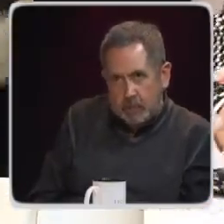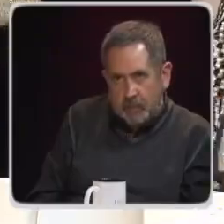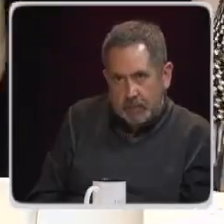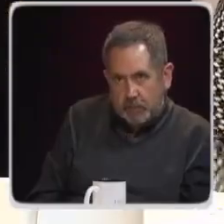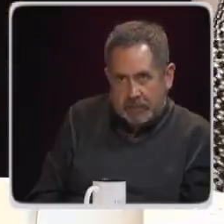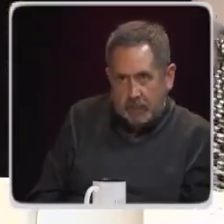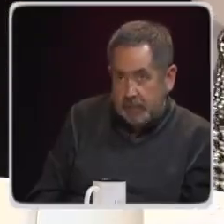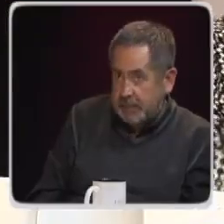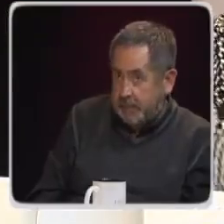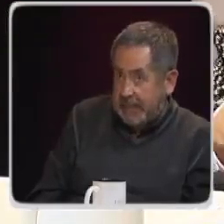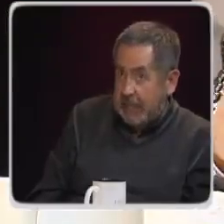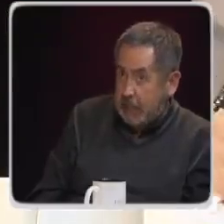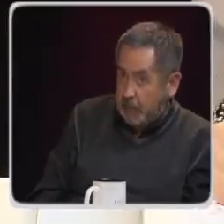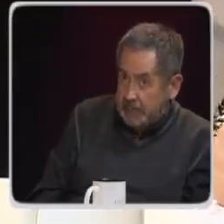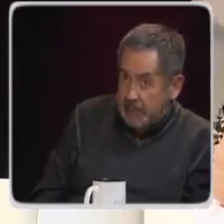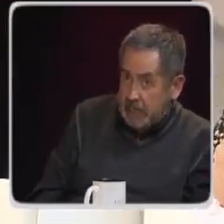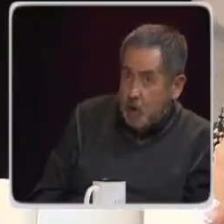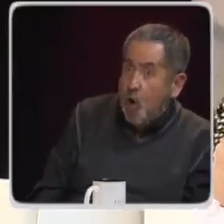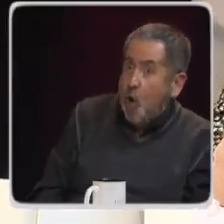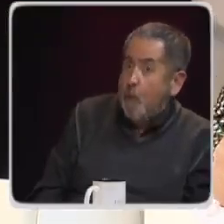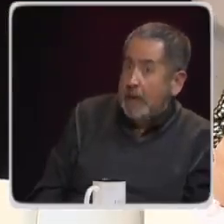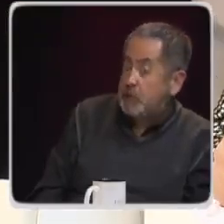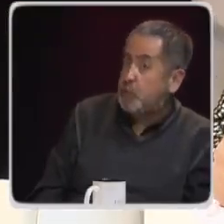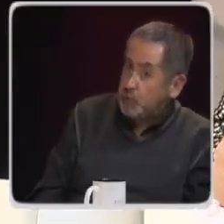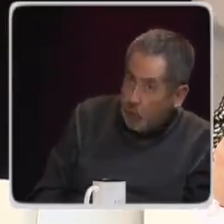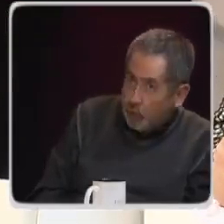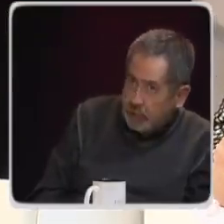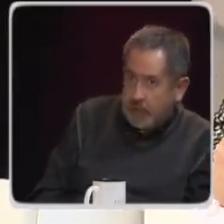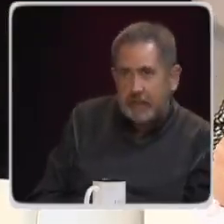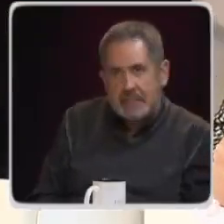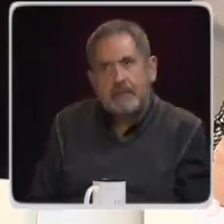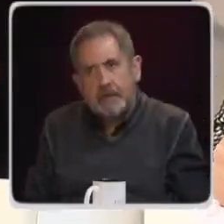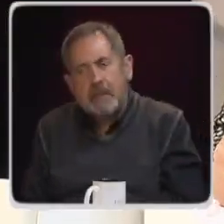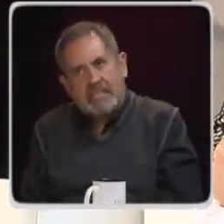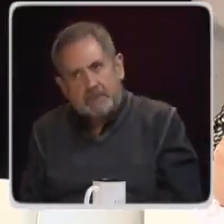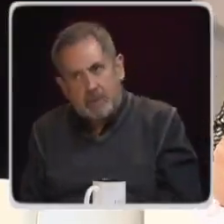modelos funciona mejor desde tu perspectiva?